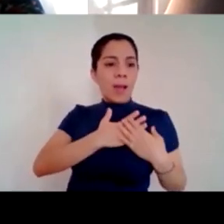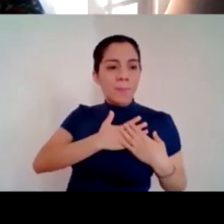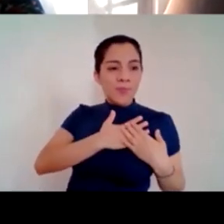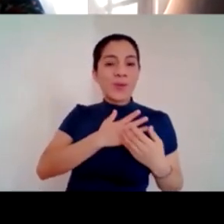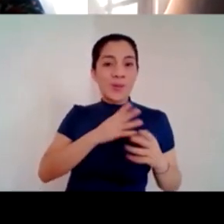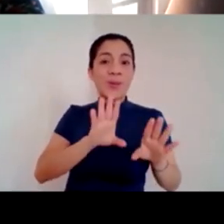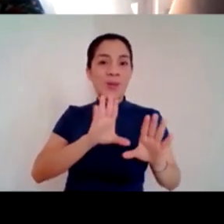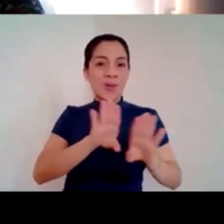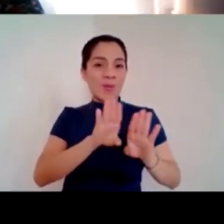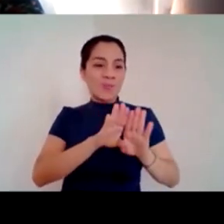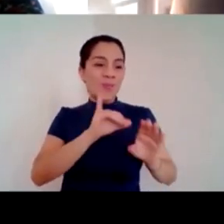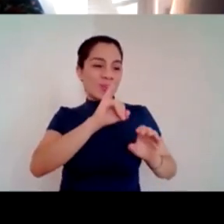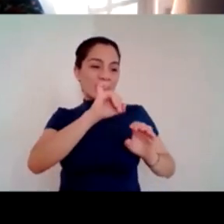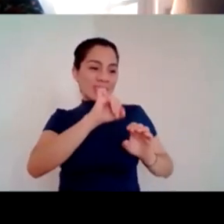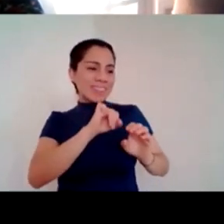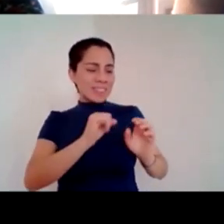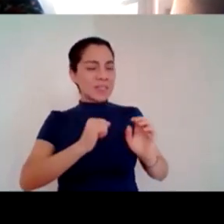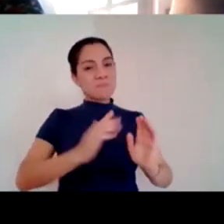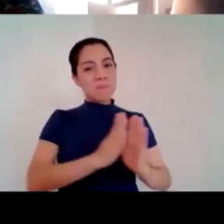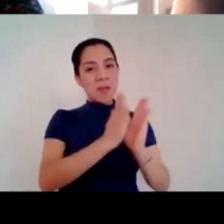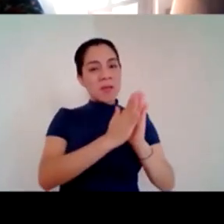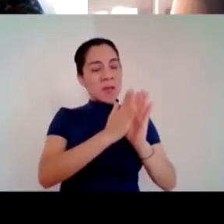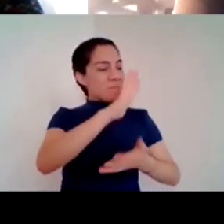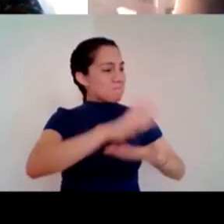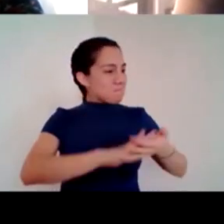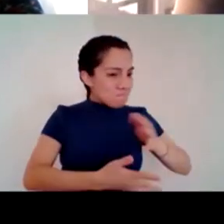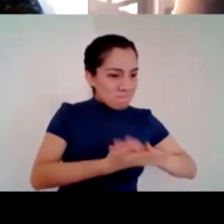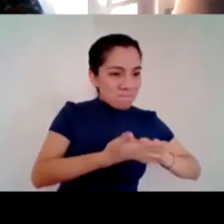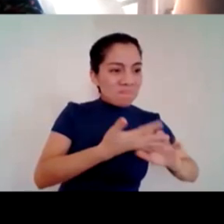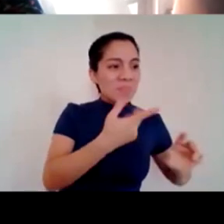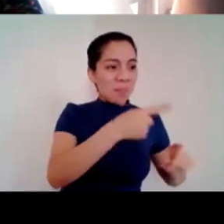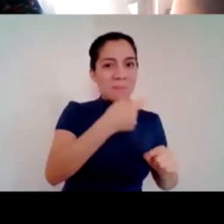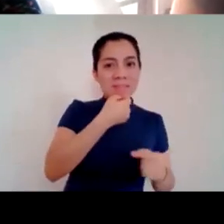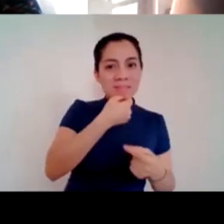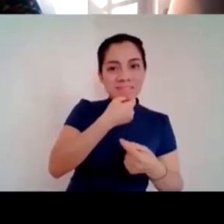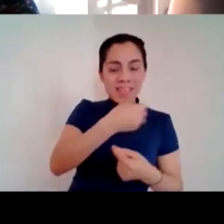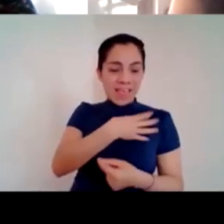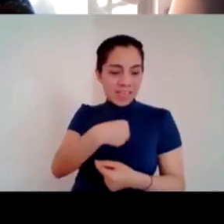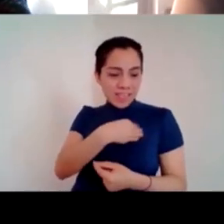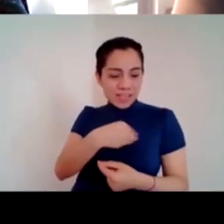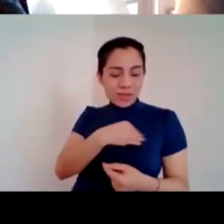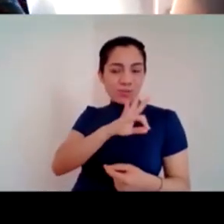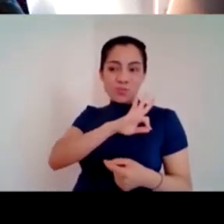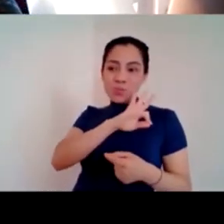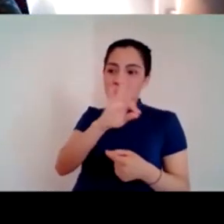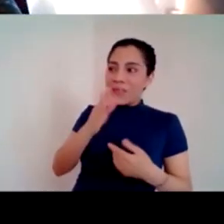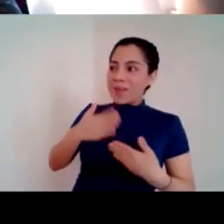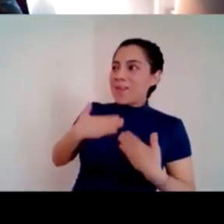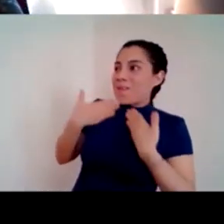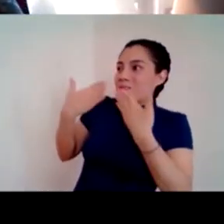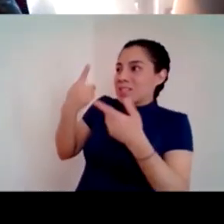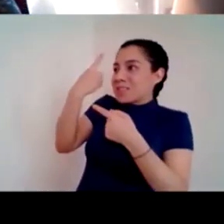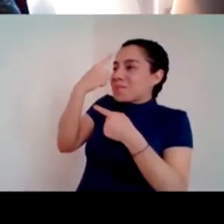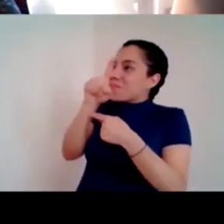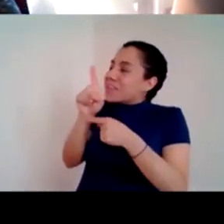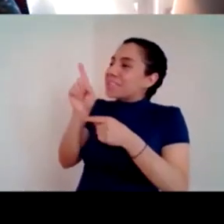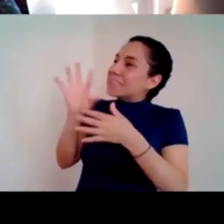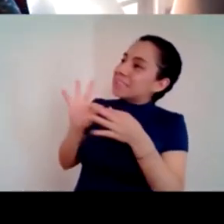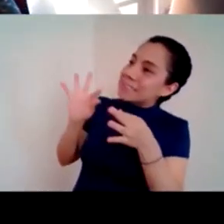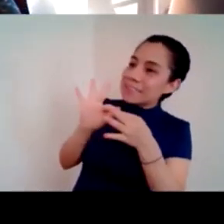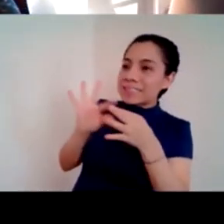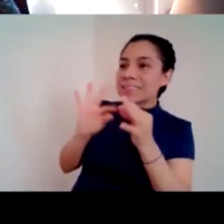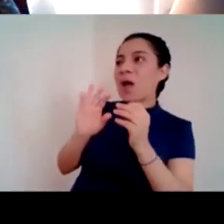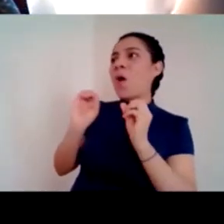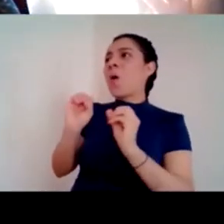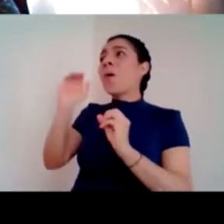cómplice y que los chicos tengan la confianza de contarte sus cosas de preguntarte de temas difíciles de que